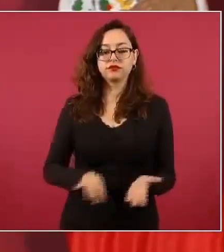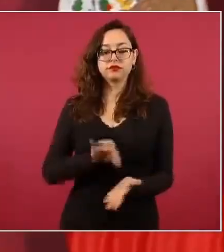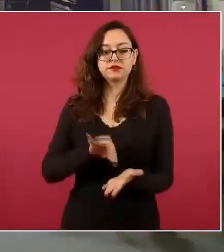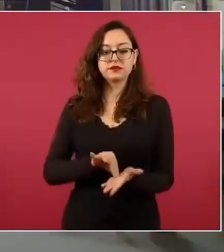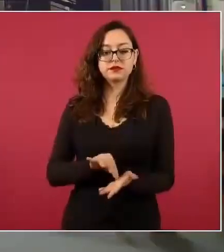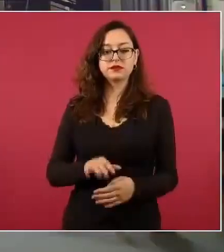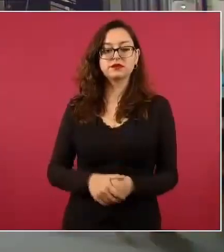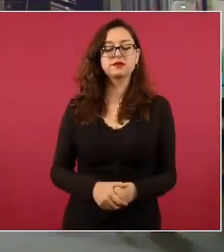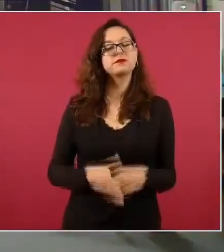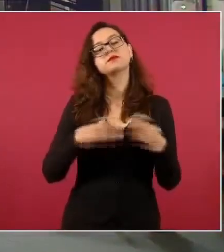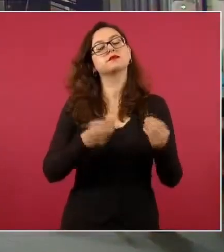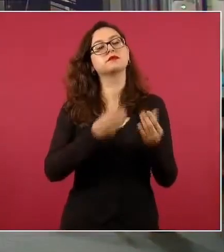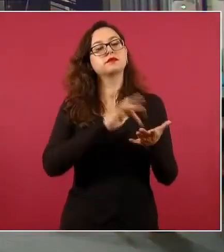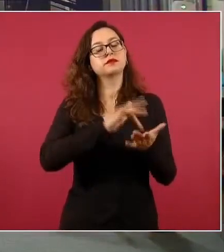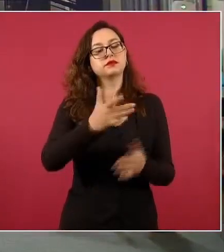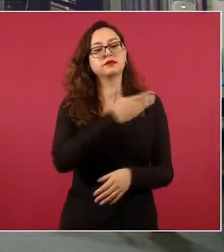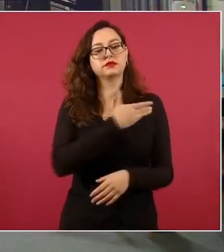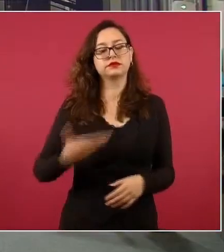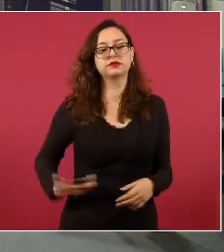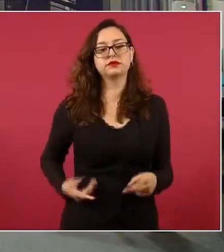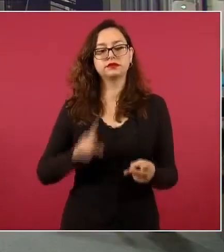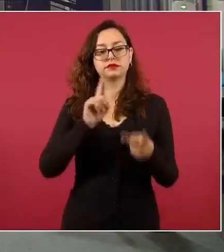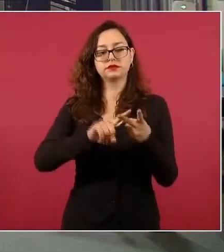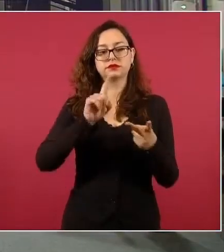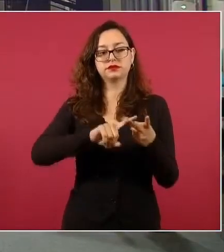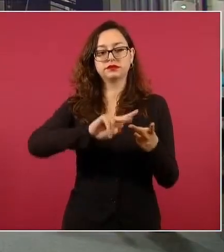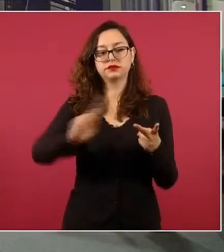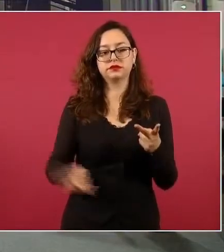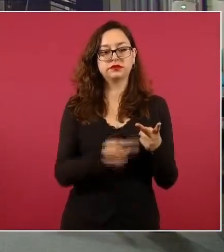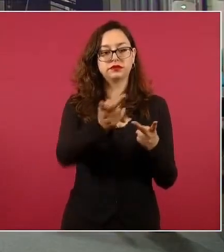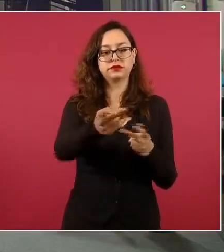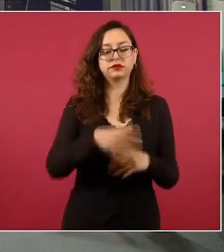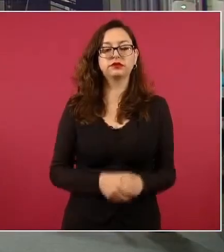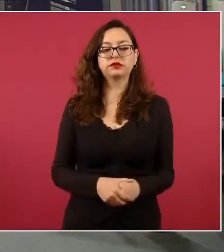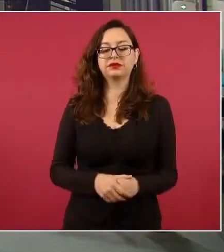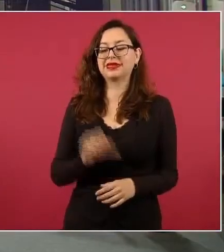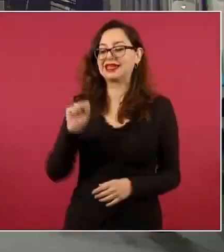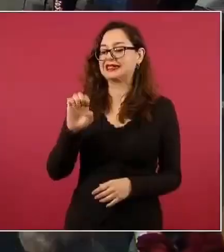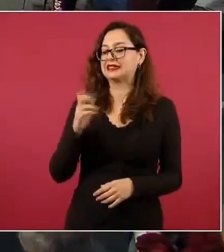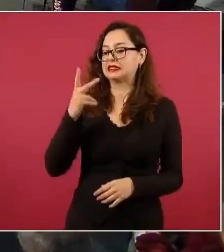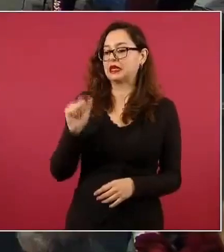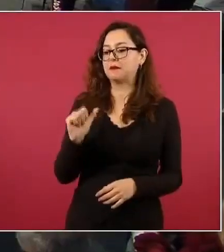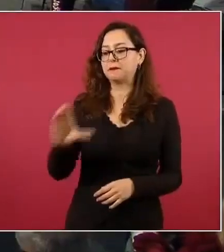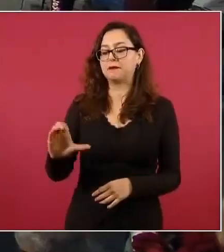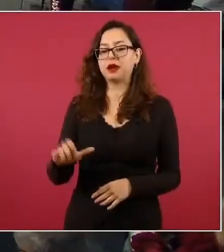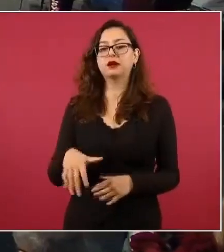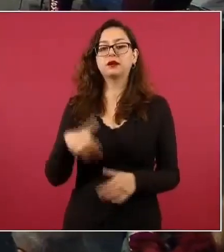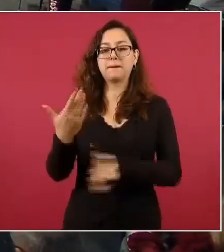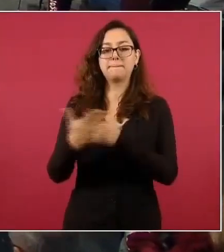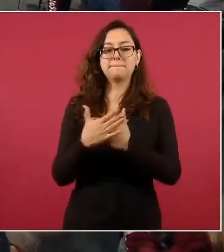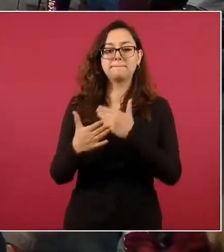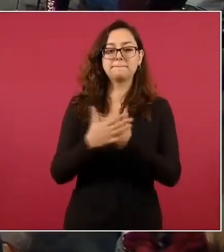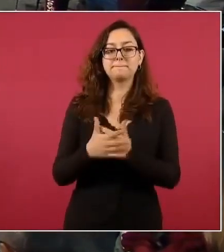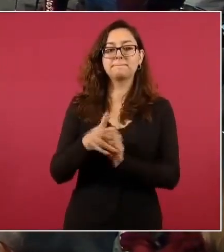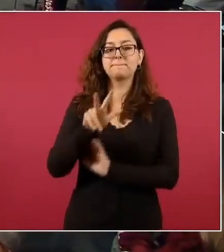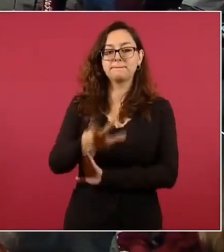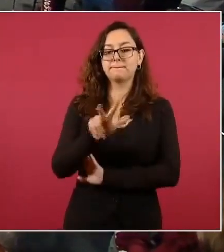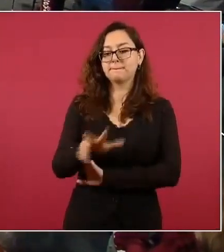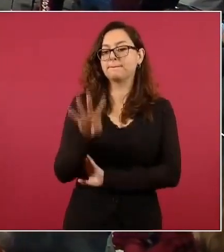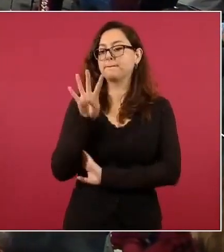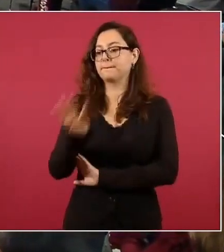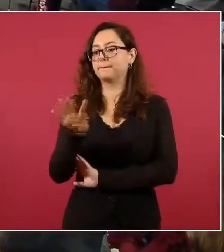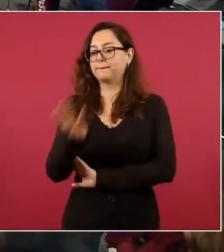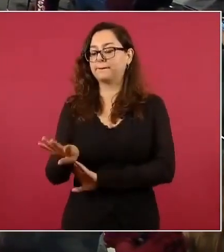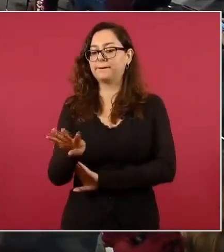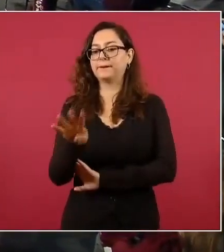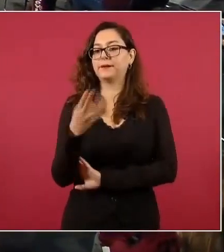Muchas gracias, señora presidenta. En mi segunda pregunta, retomando esto del evento del CEPAC, es el 18 y 19 de noviembre que se llevará a cabo